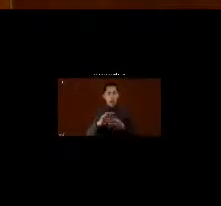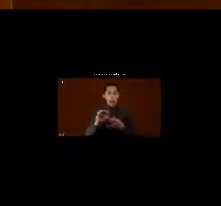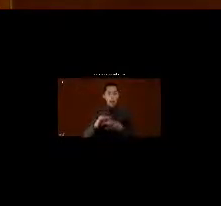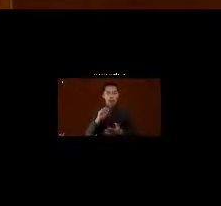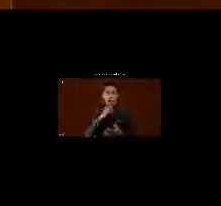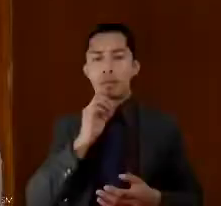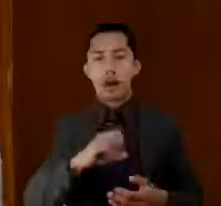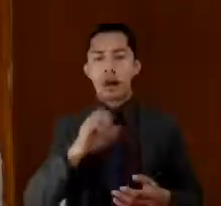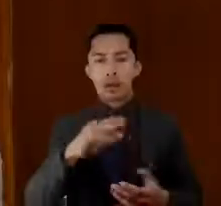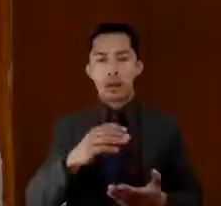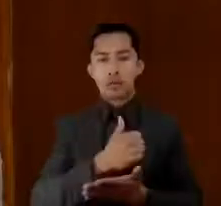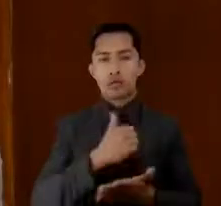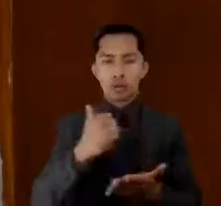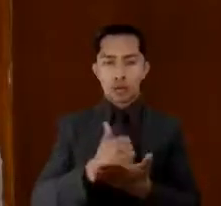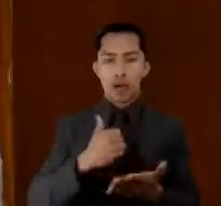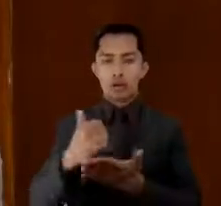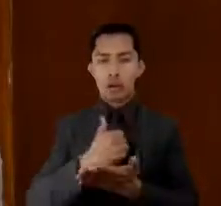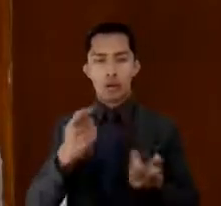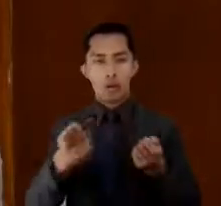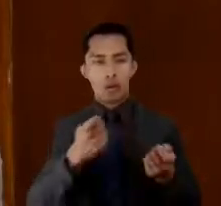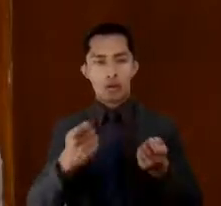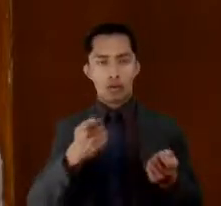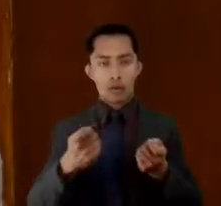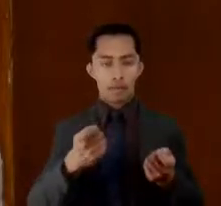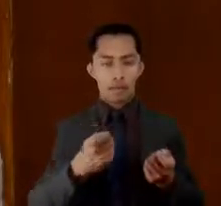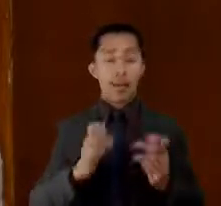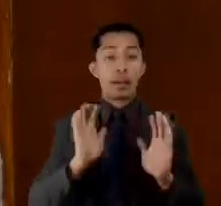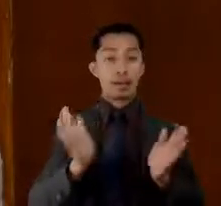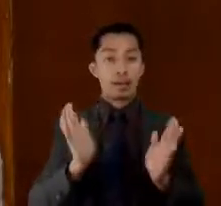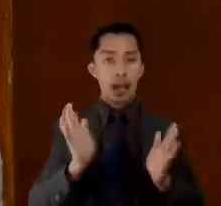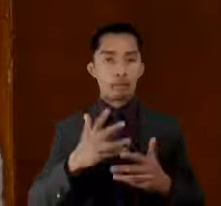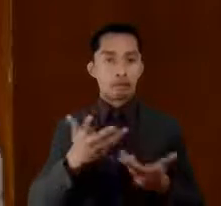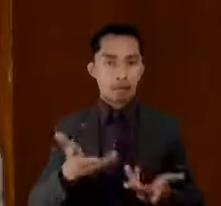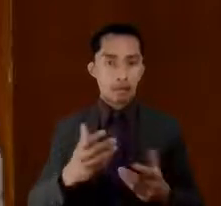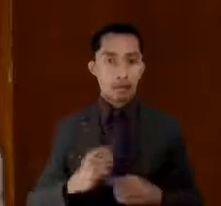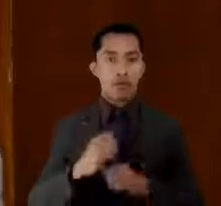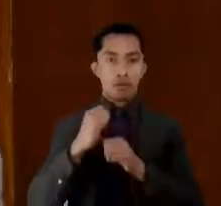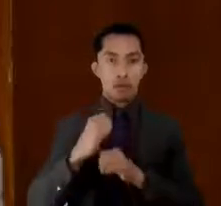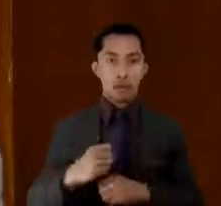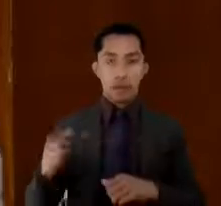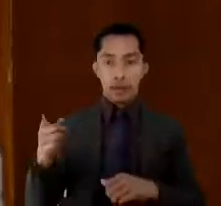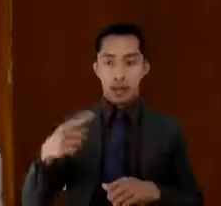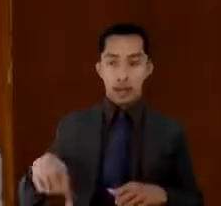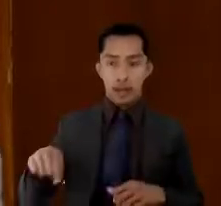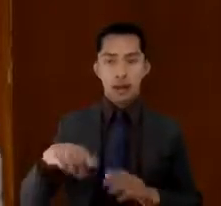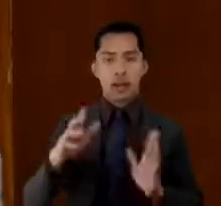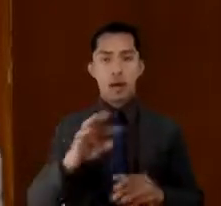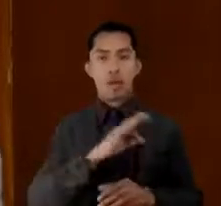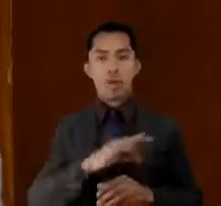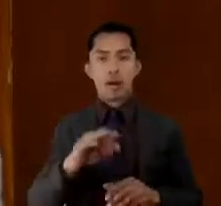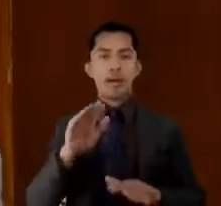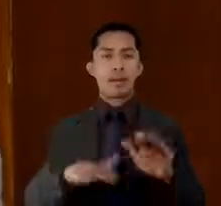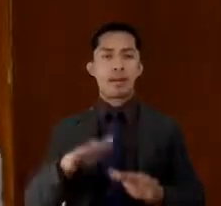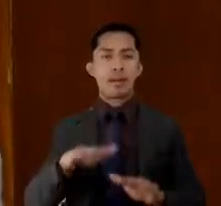residuos sólidos urbanos y de manejo especial. Al verse rebasadas, las autoridades han posibilitado en